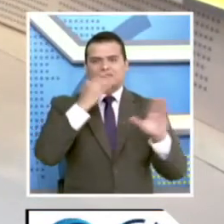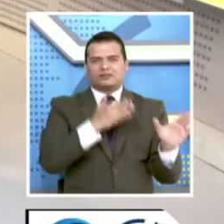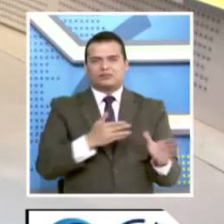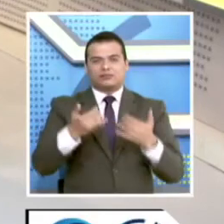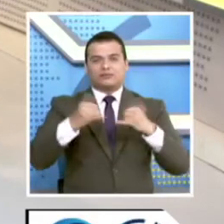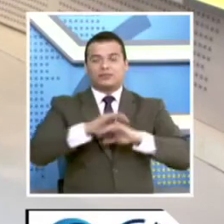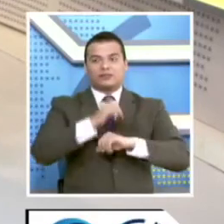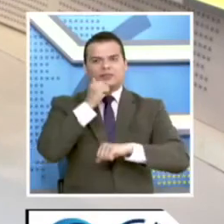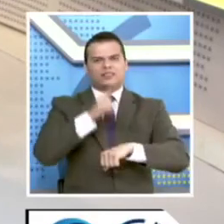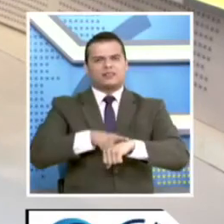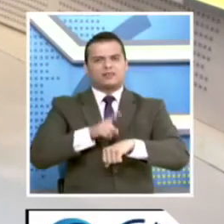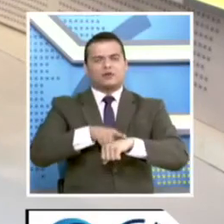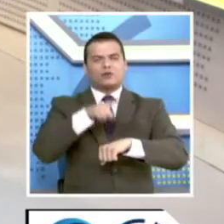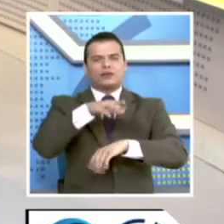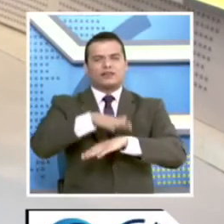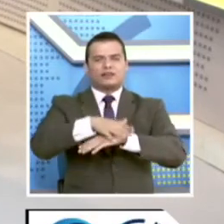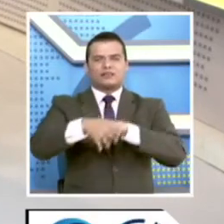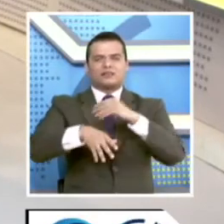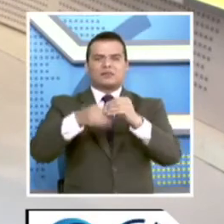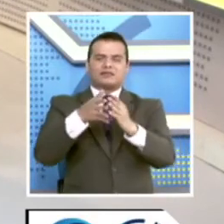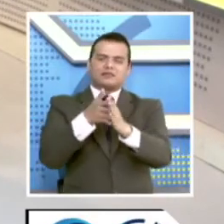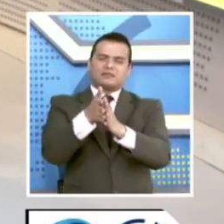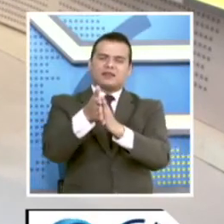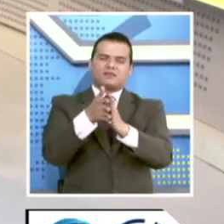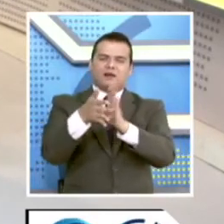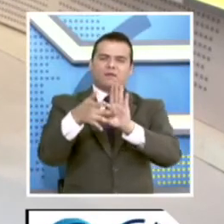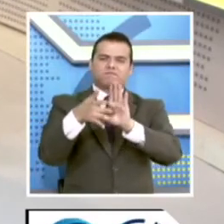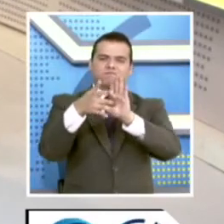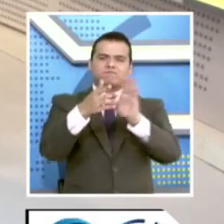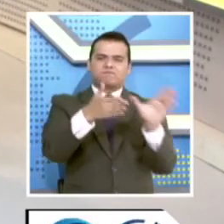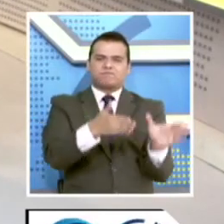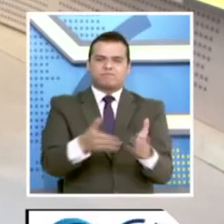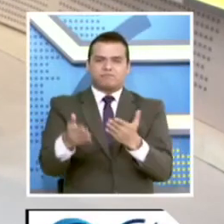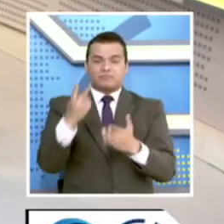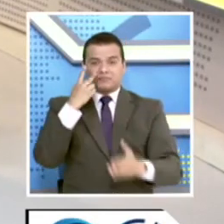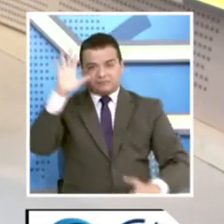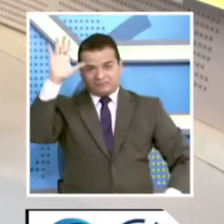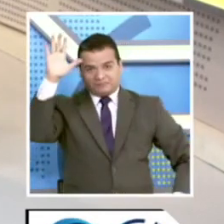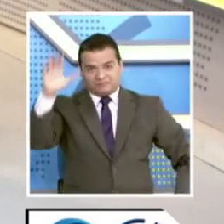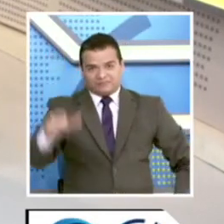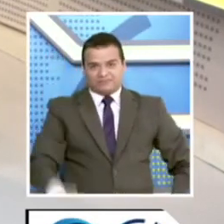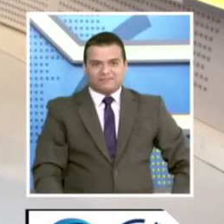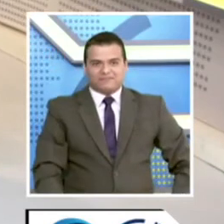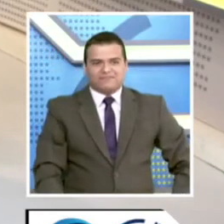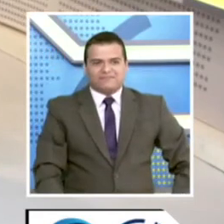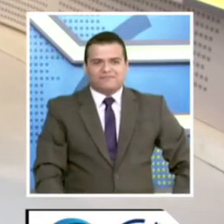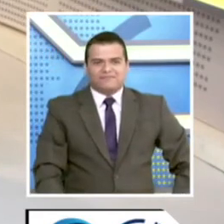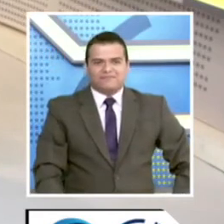Ángela, mañana regresamos con toda la información a la 1 de la tarde. Feliz tarde.